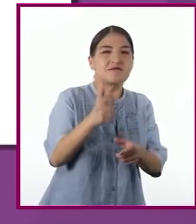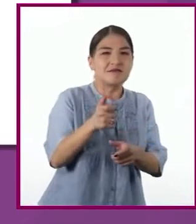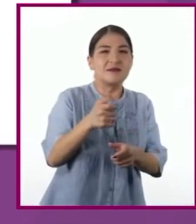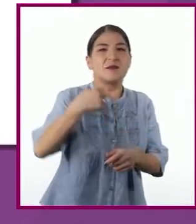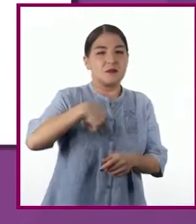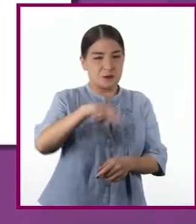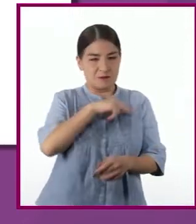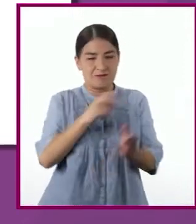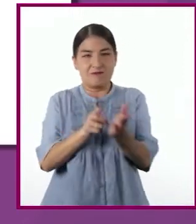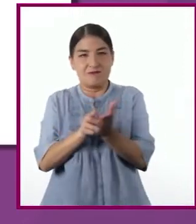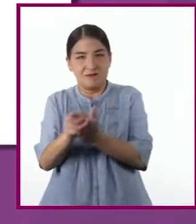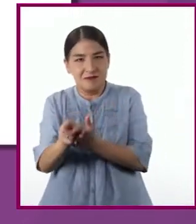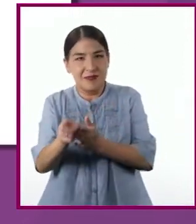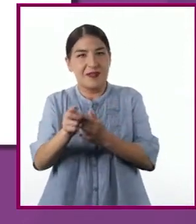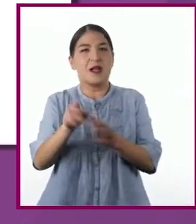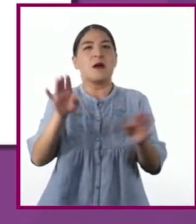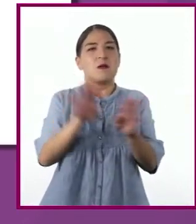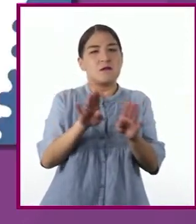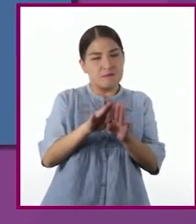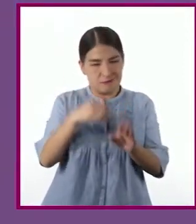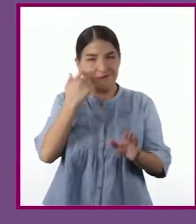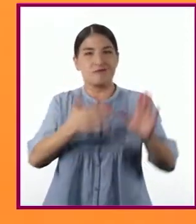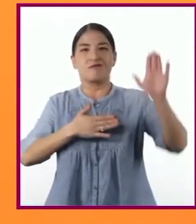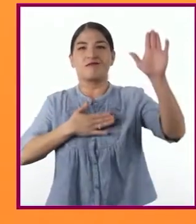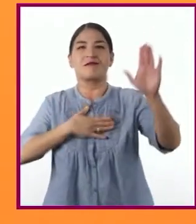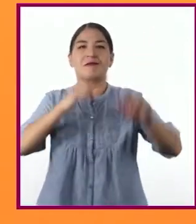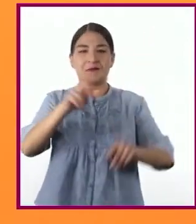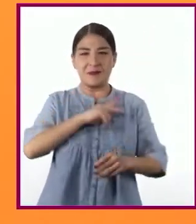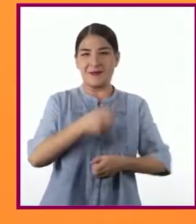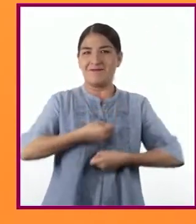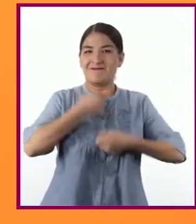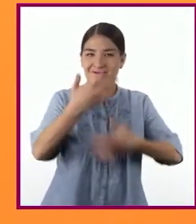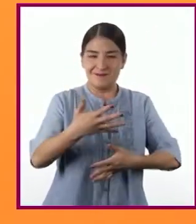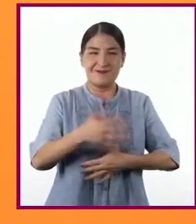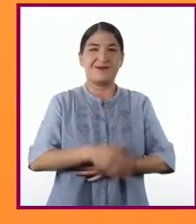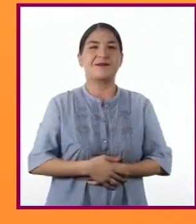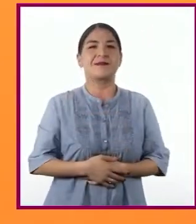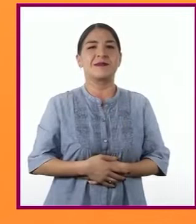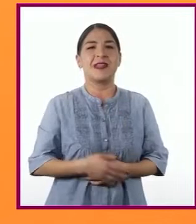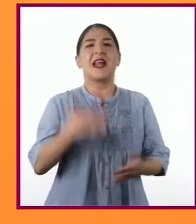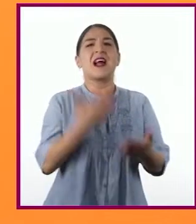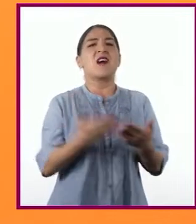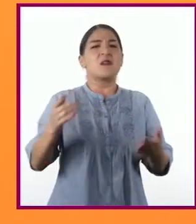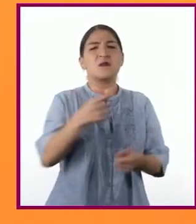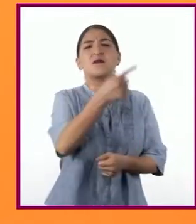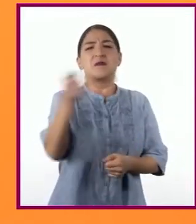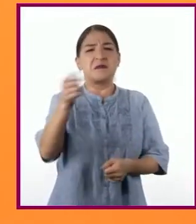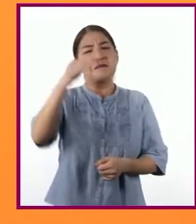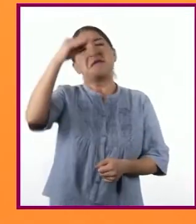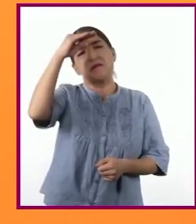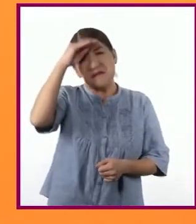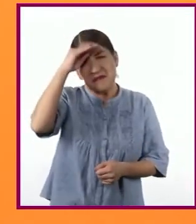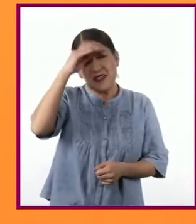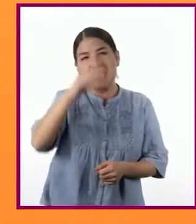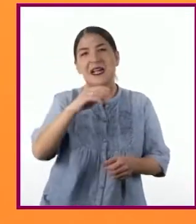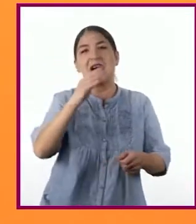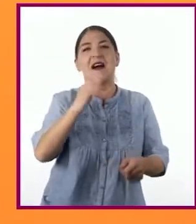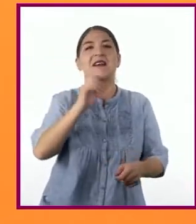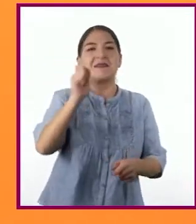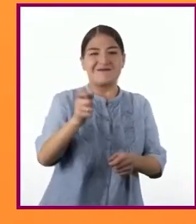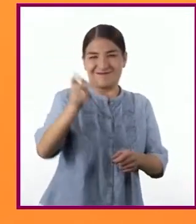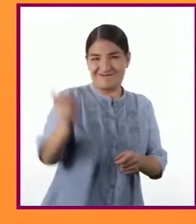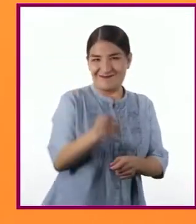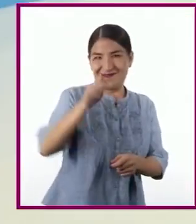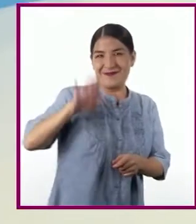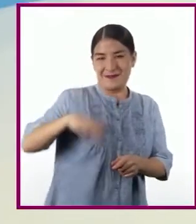nuestro derecho a expresarnos. Ahora, ¿qué piensan en relación con las preguntas previas al